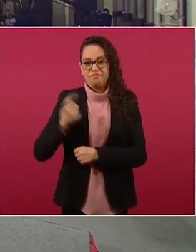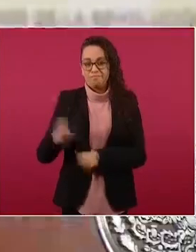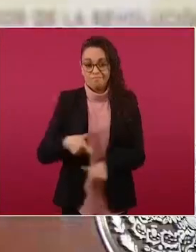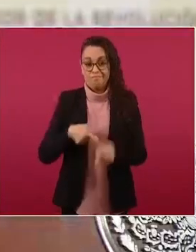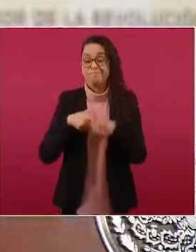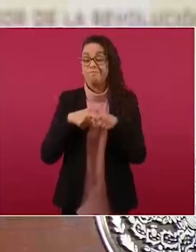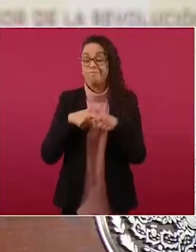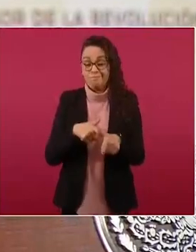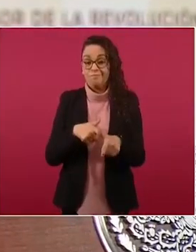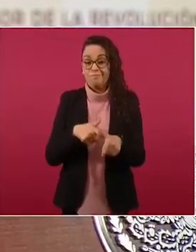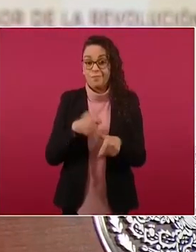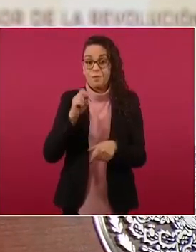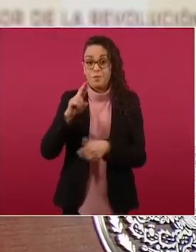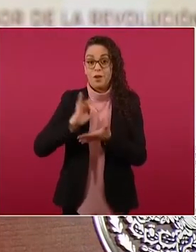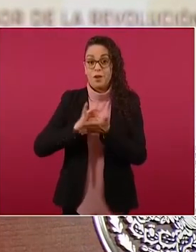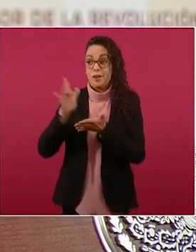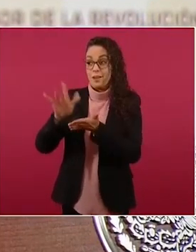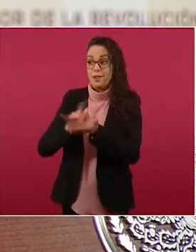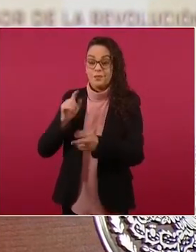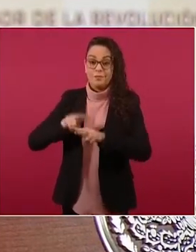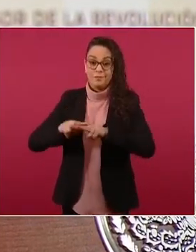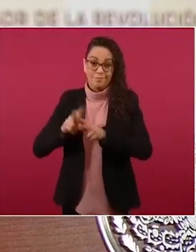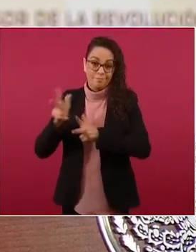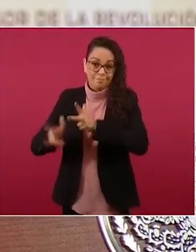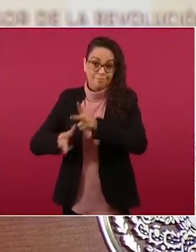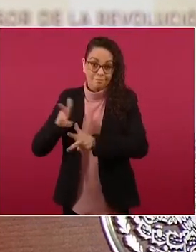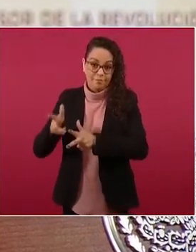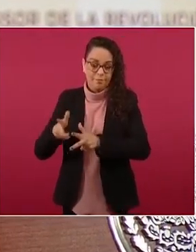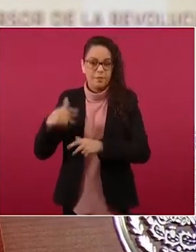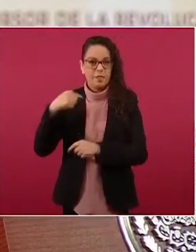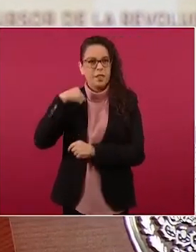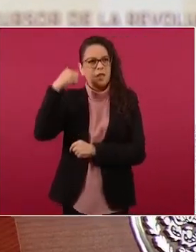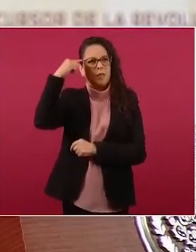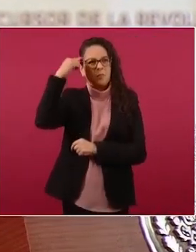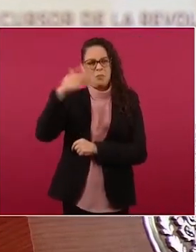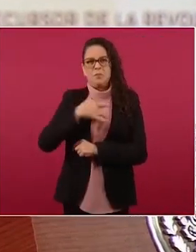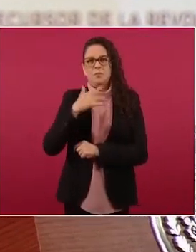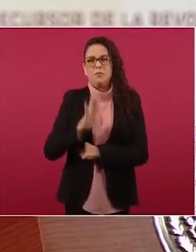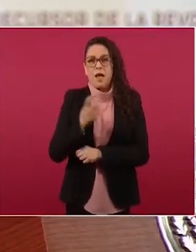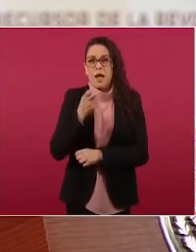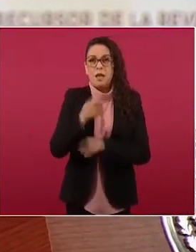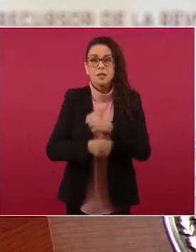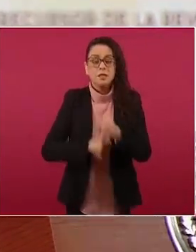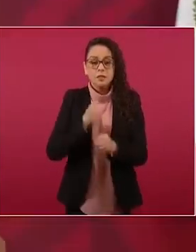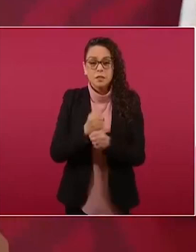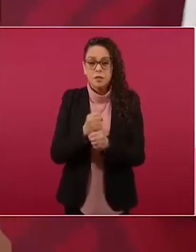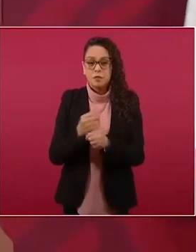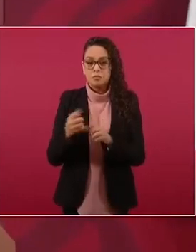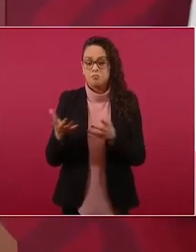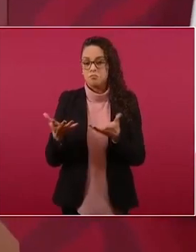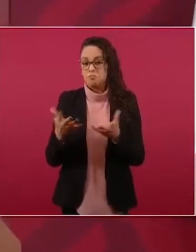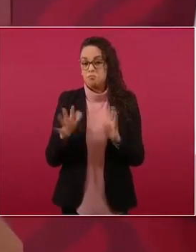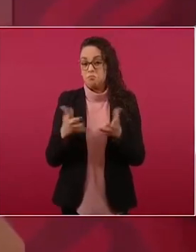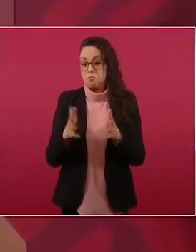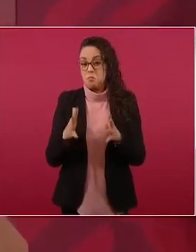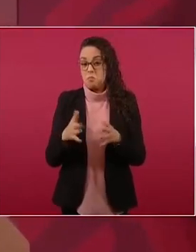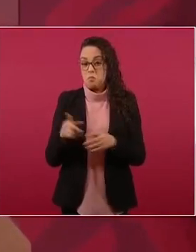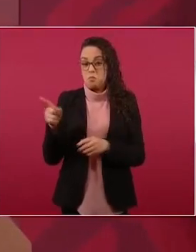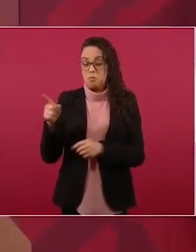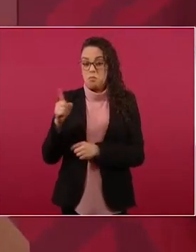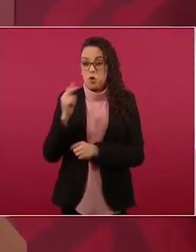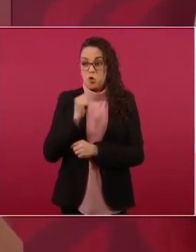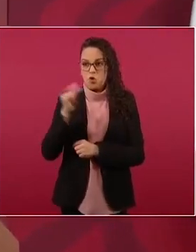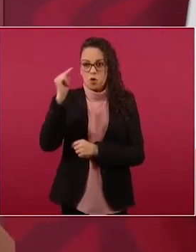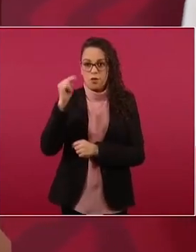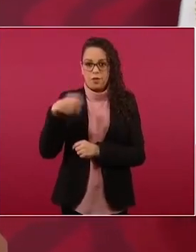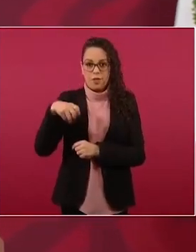decía que este año se calcula que van a llegar a Cancún, a la parte norte de